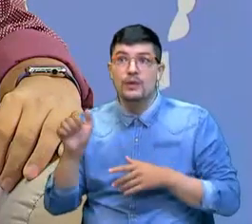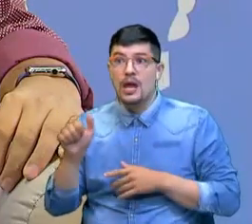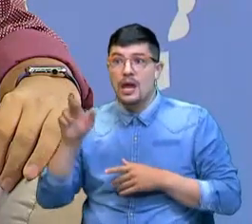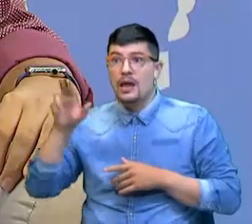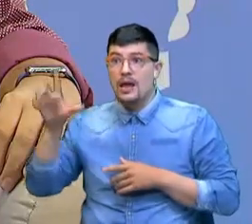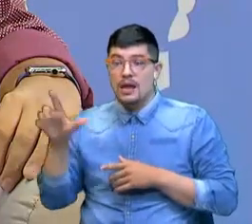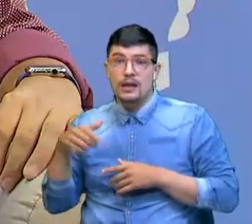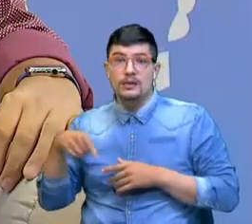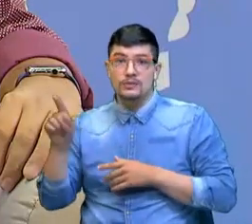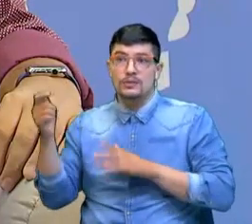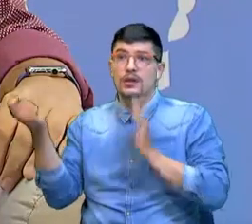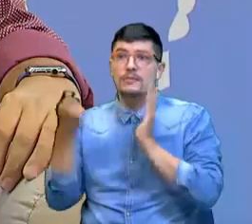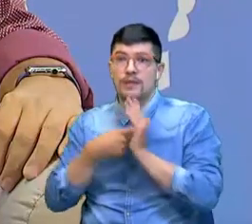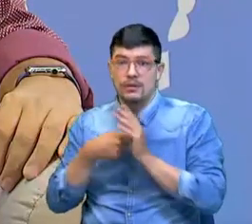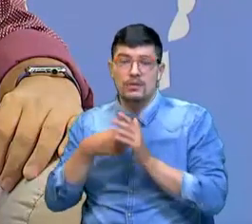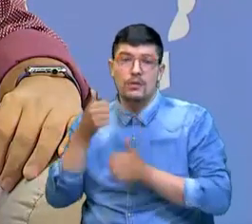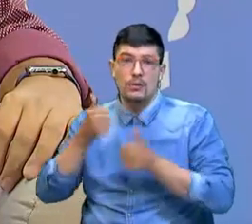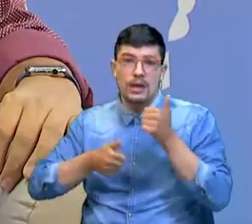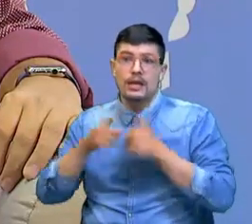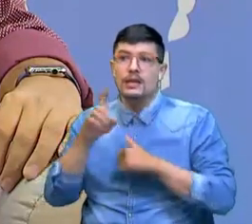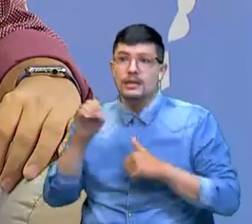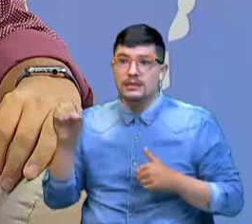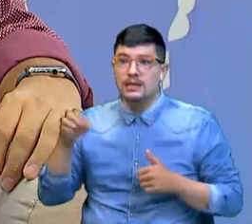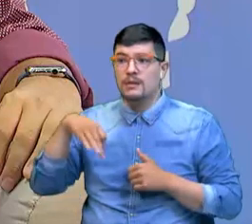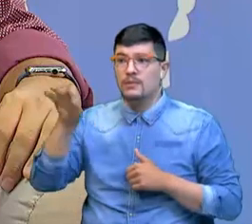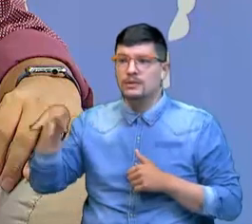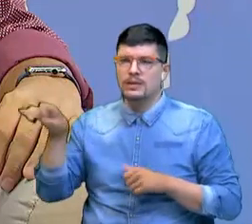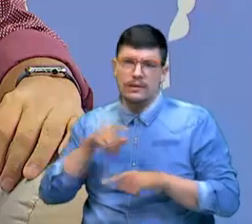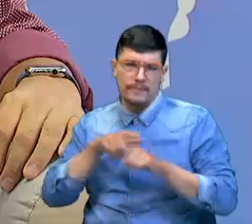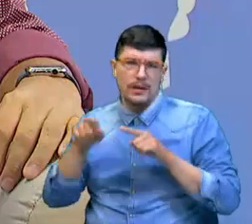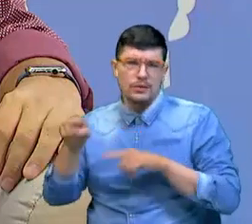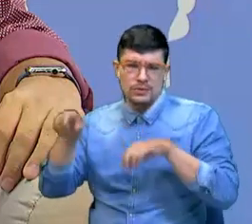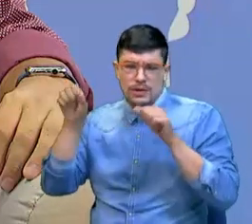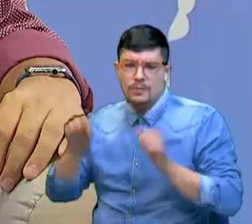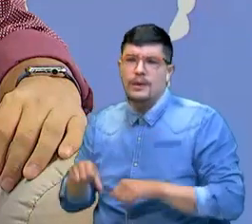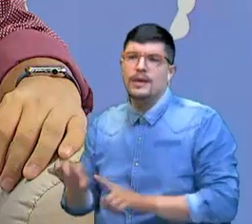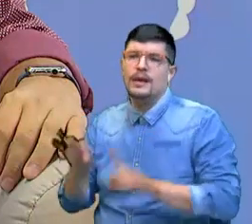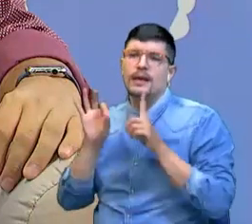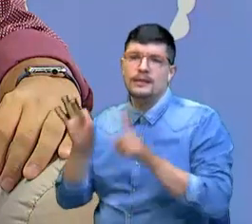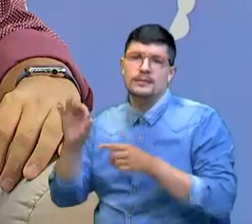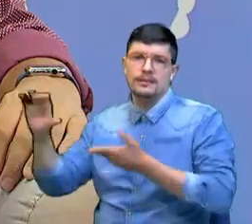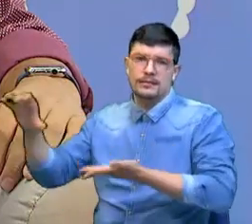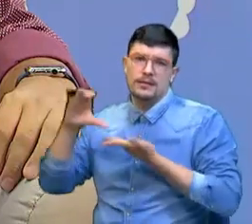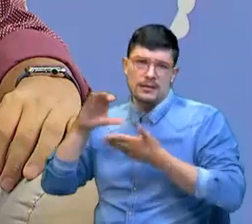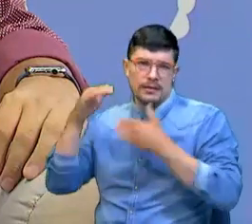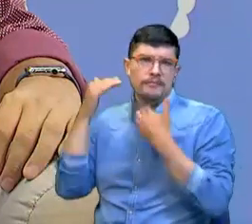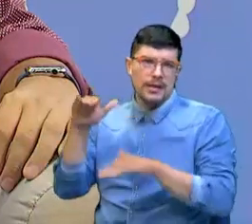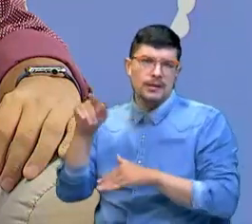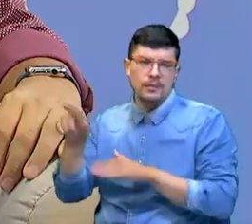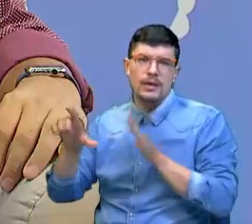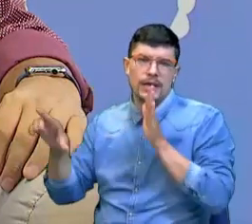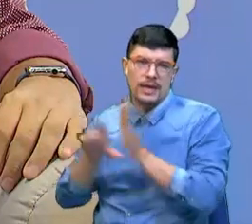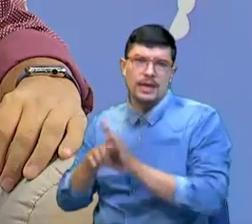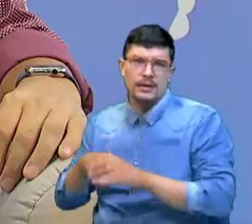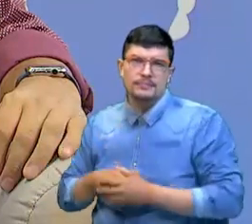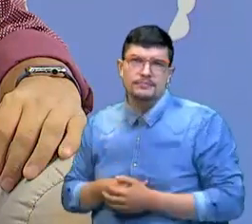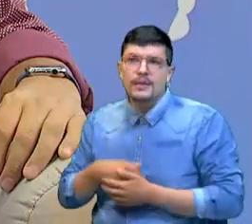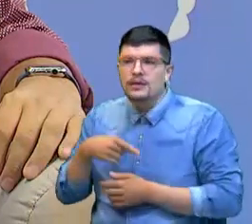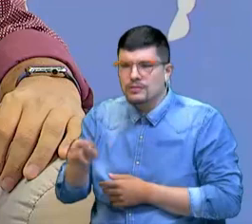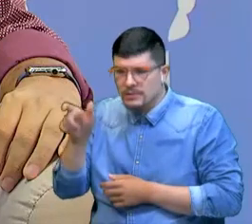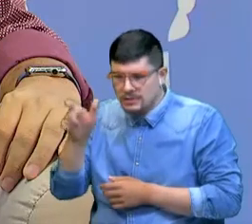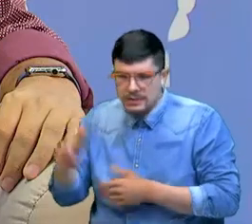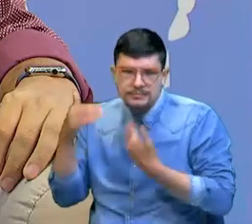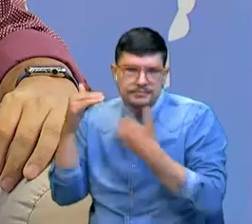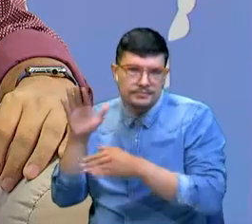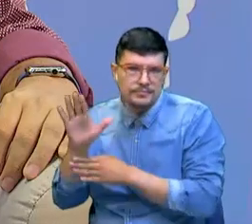La ARL, perdón, el pago sería del 100%, pero por lo menos se puede garantizar el pago de un salario mínimo legal mensual vigente si el